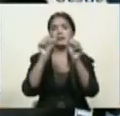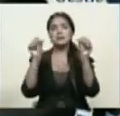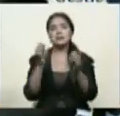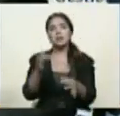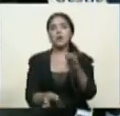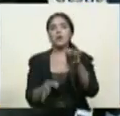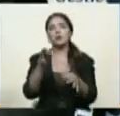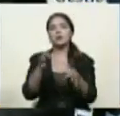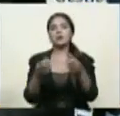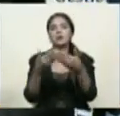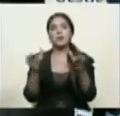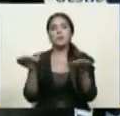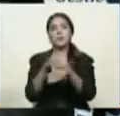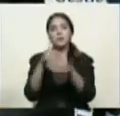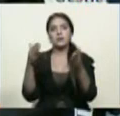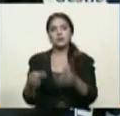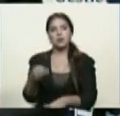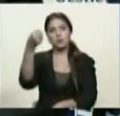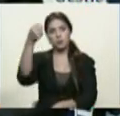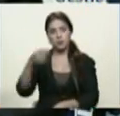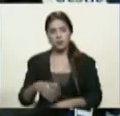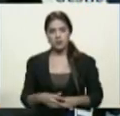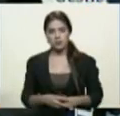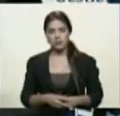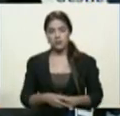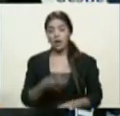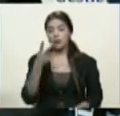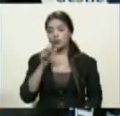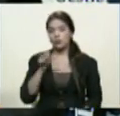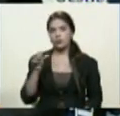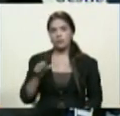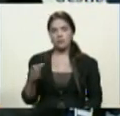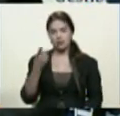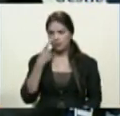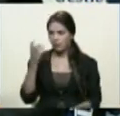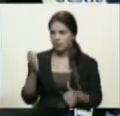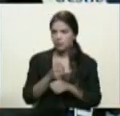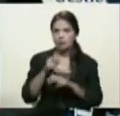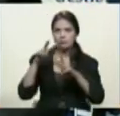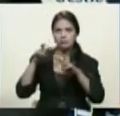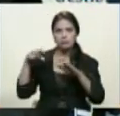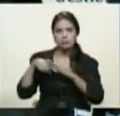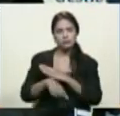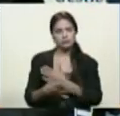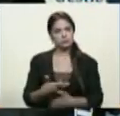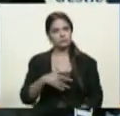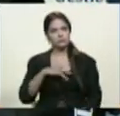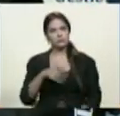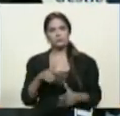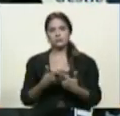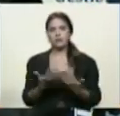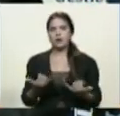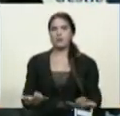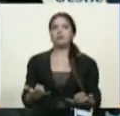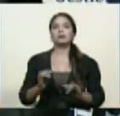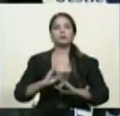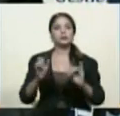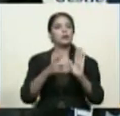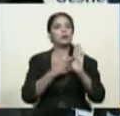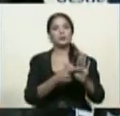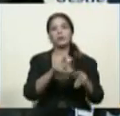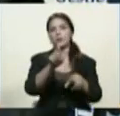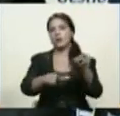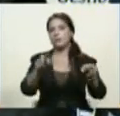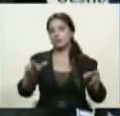ministerio público y en dos semanas tenemos estos hallazgos y sonia del conocimiento de la opinión